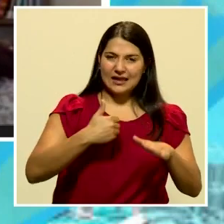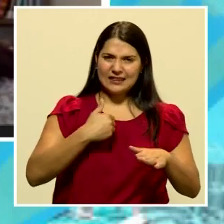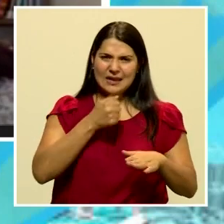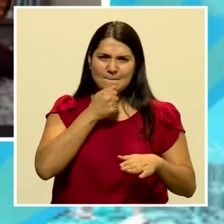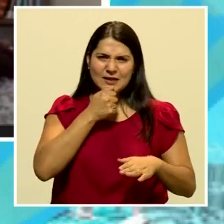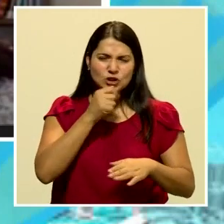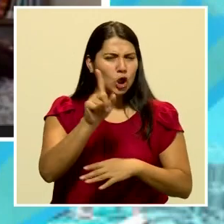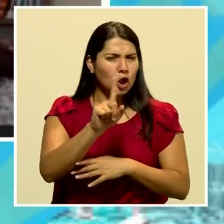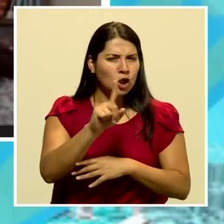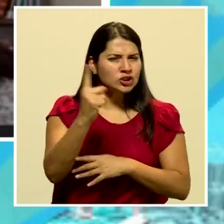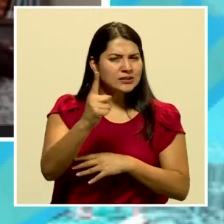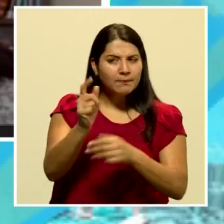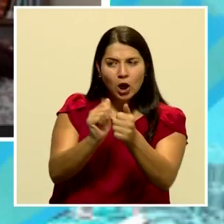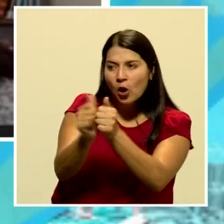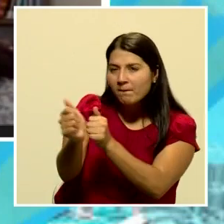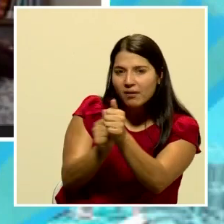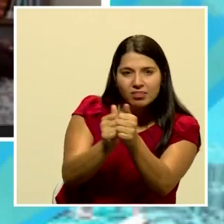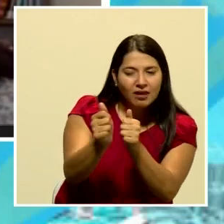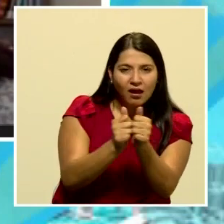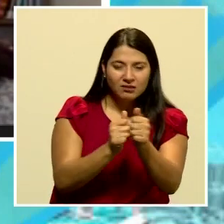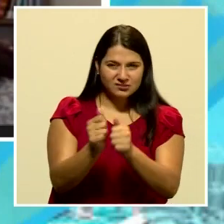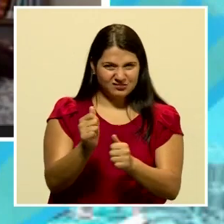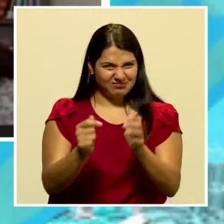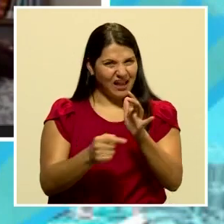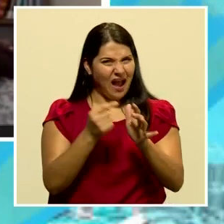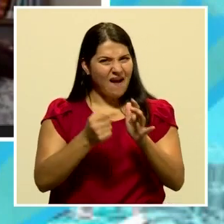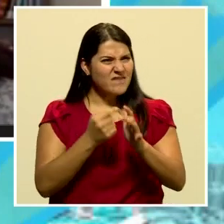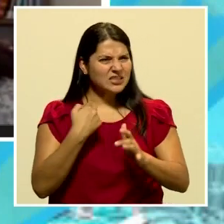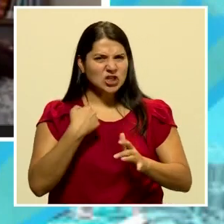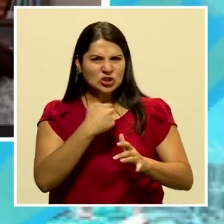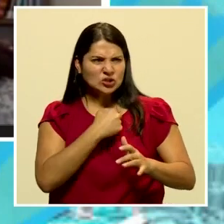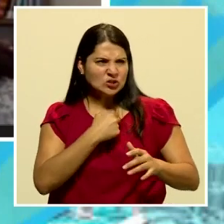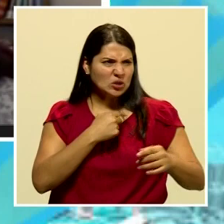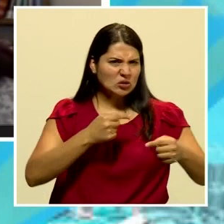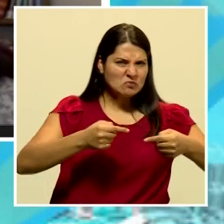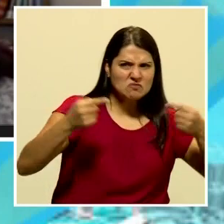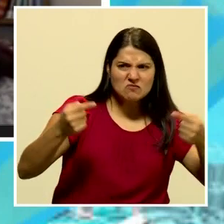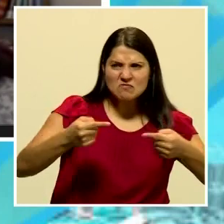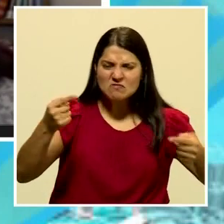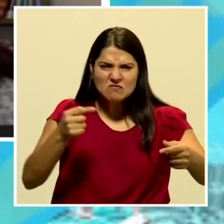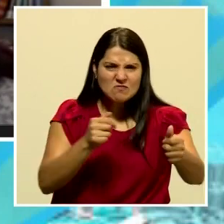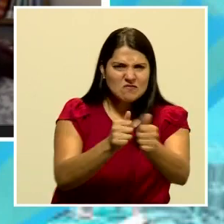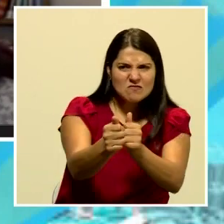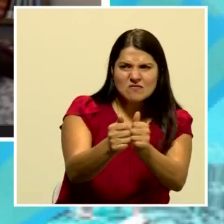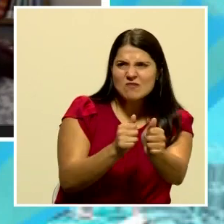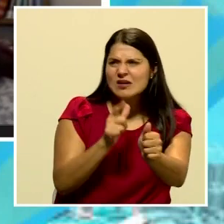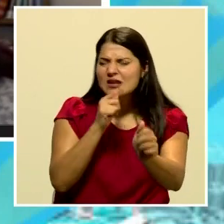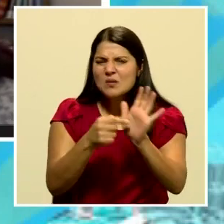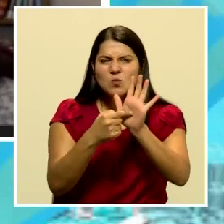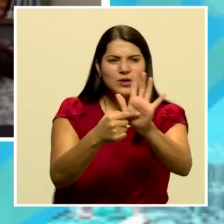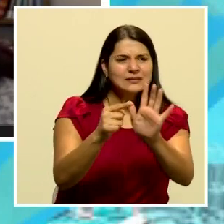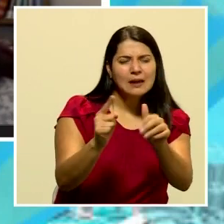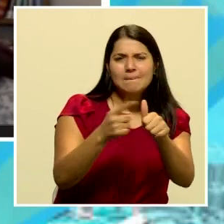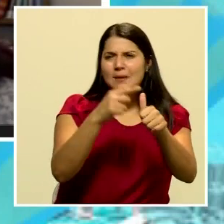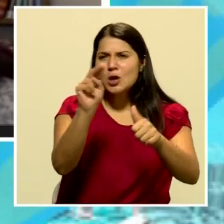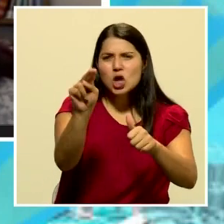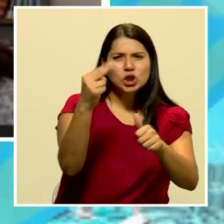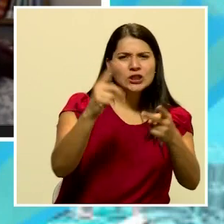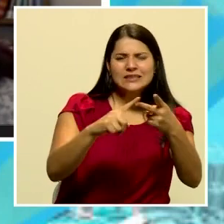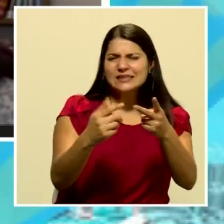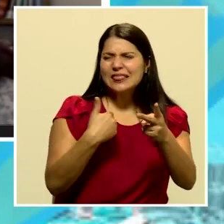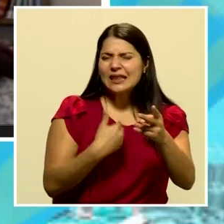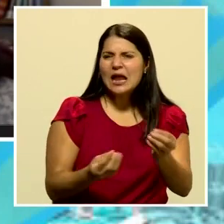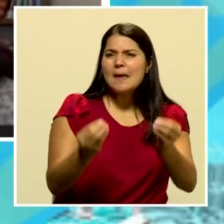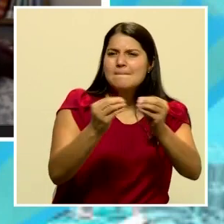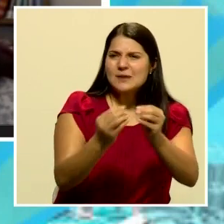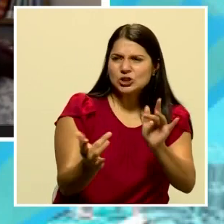necesariamente la competencia. Muchas veces los medios nos matamos por el rating, por competir, por llegar a más gente